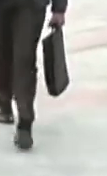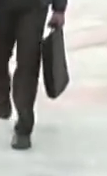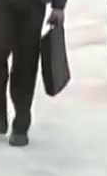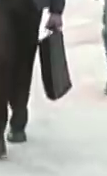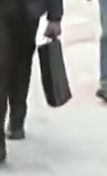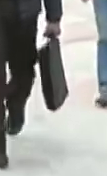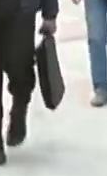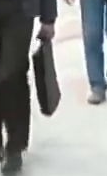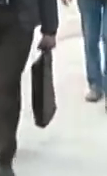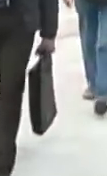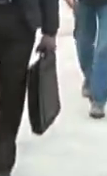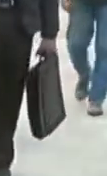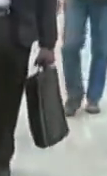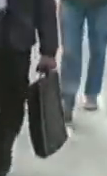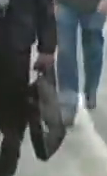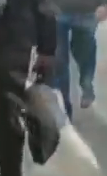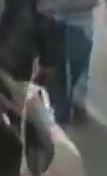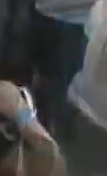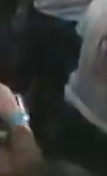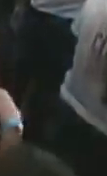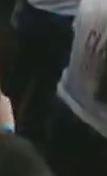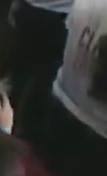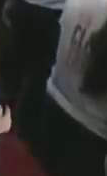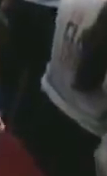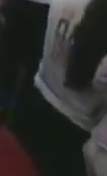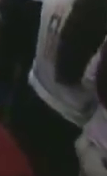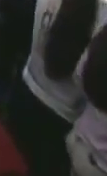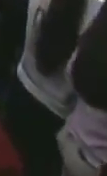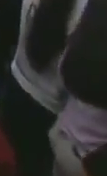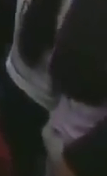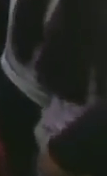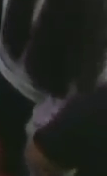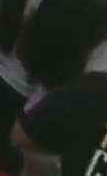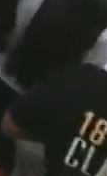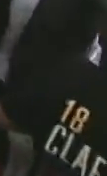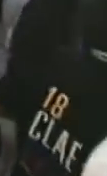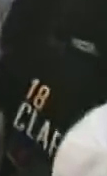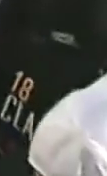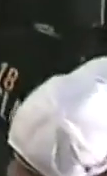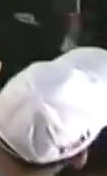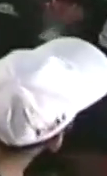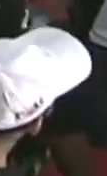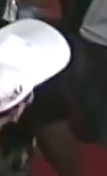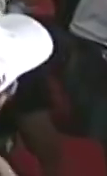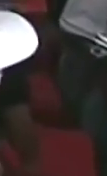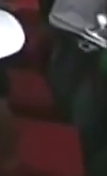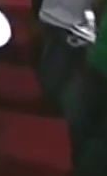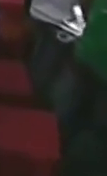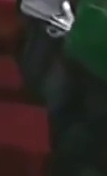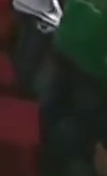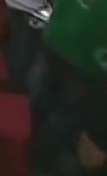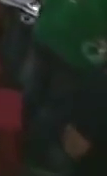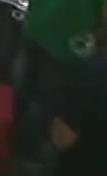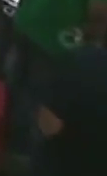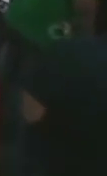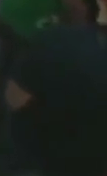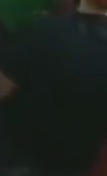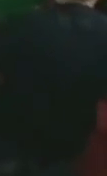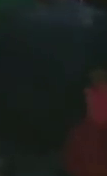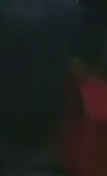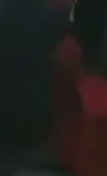Este contacto que hacemos a esta hora desde la Plaza Bicentenario en el Palacio de Miraflores, donde a esta